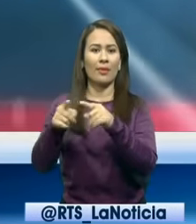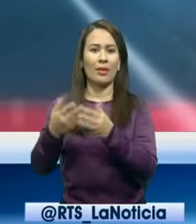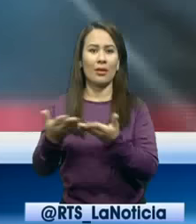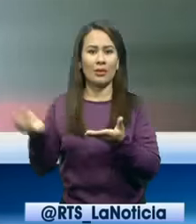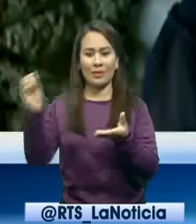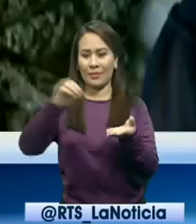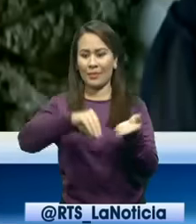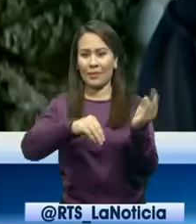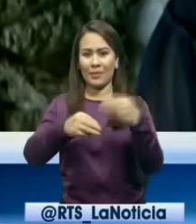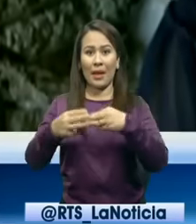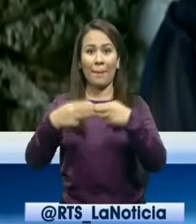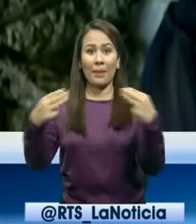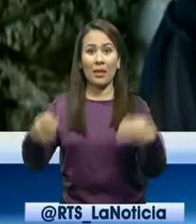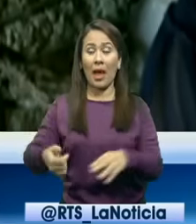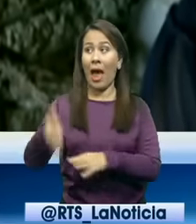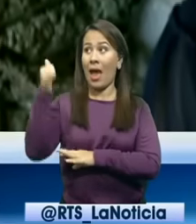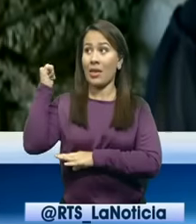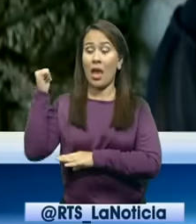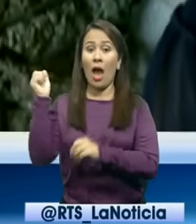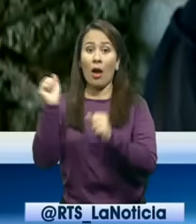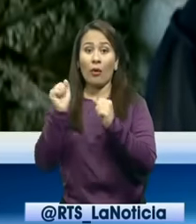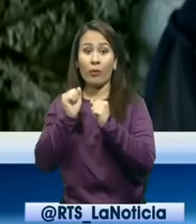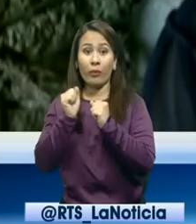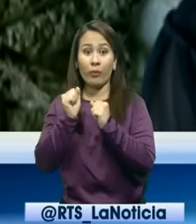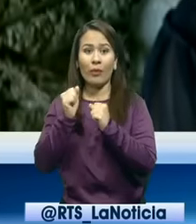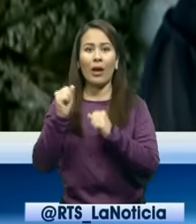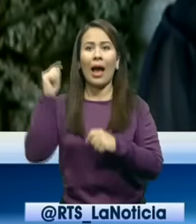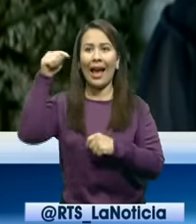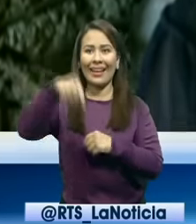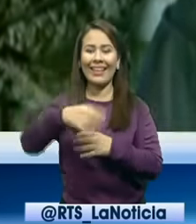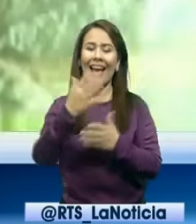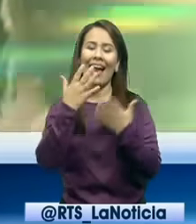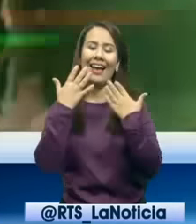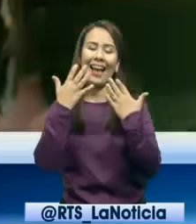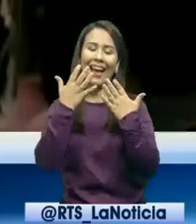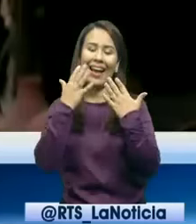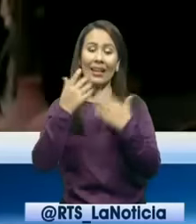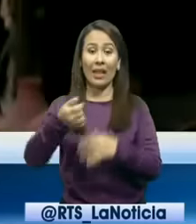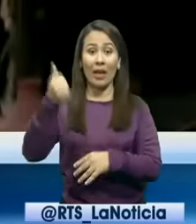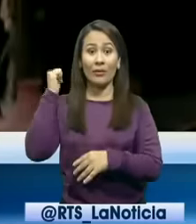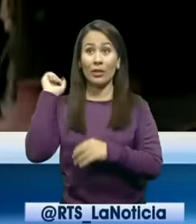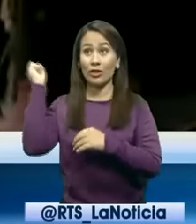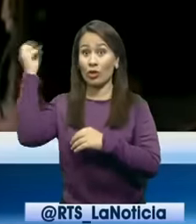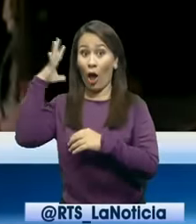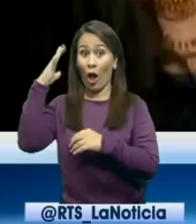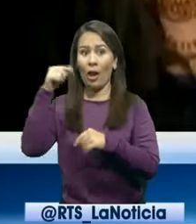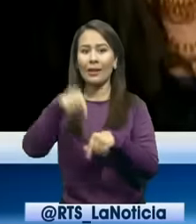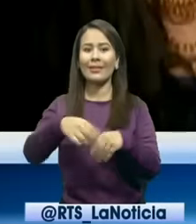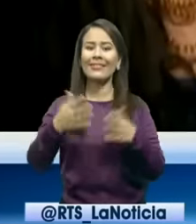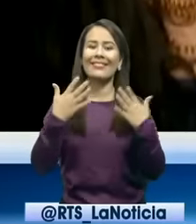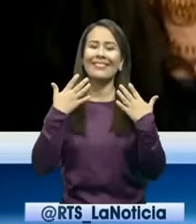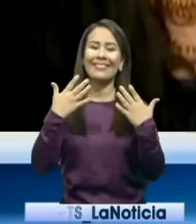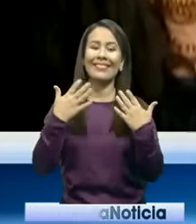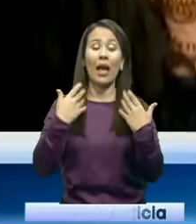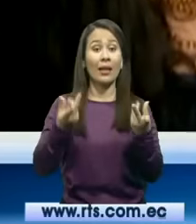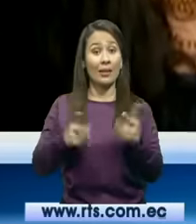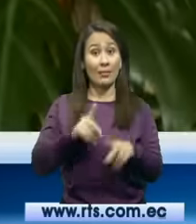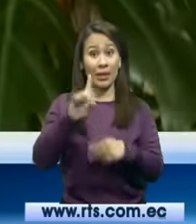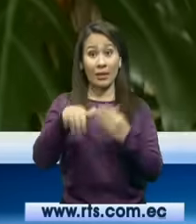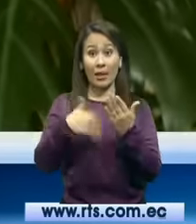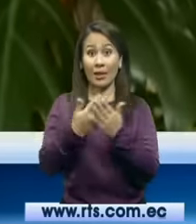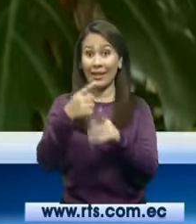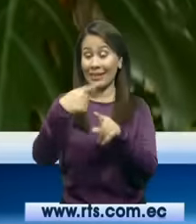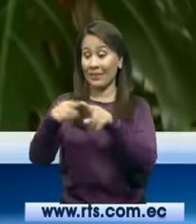cuando afuera hace calor, aquí va a estar muy fresco, y cuando afuera hace frío, aquí va a estar muy caliente. Pero no solo esto, aquí también se exponen y